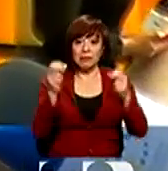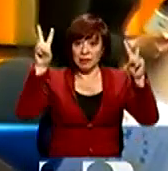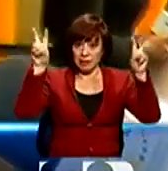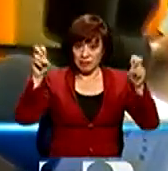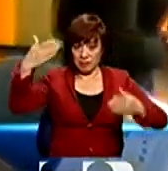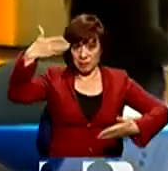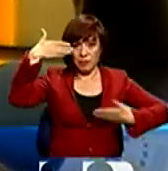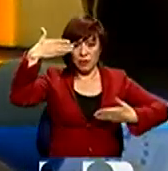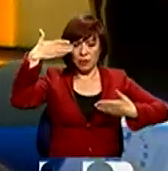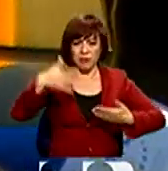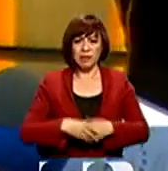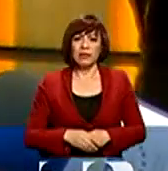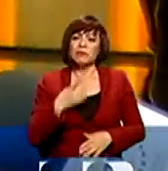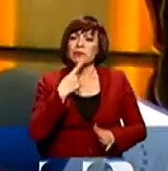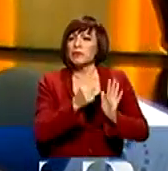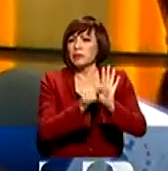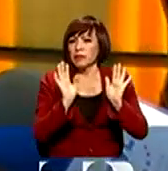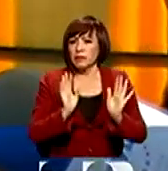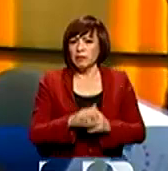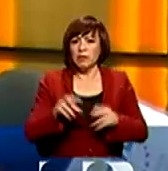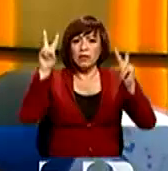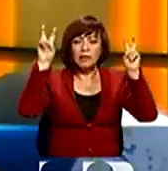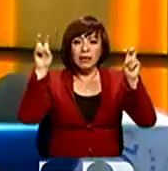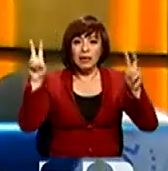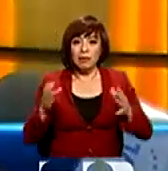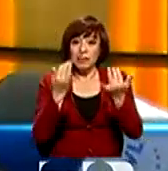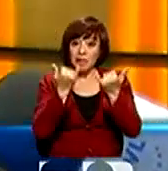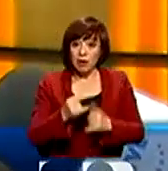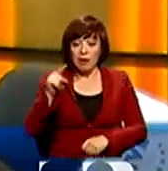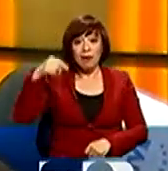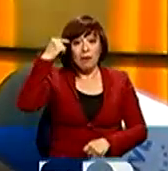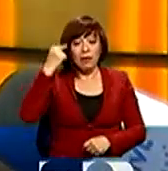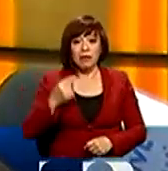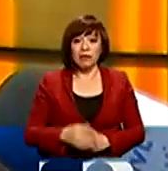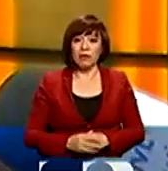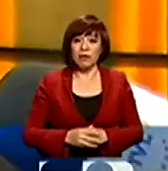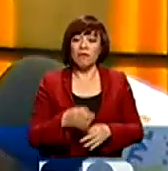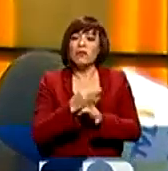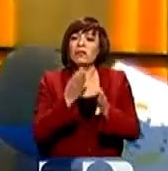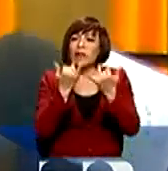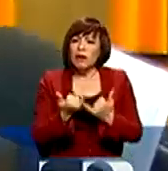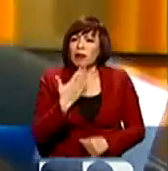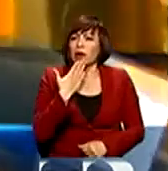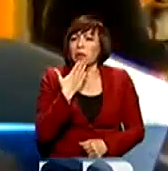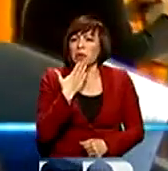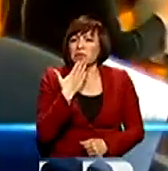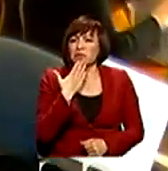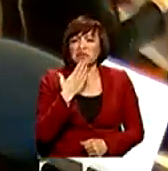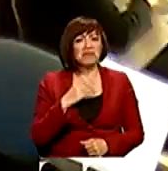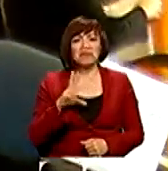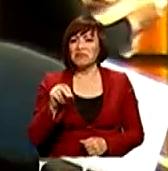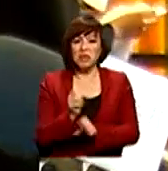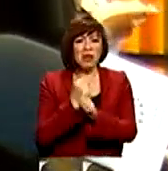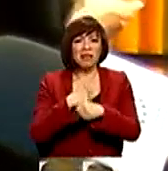políticos, sobre todo aquellos que tienen que ver ya con el desarrollo de este gobierno en sí, podemos ver que no va a pasar nada, que ya